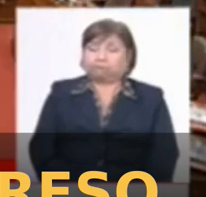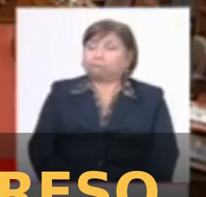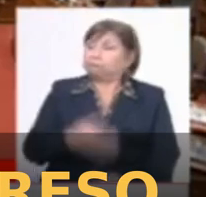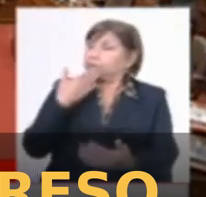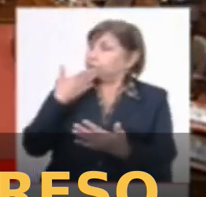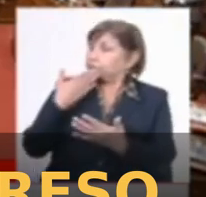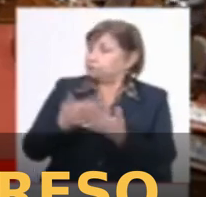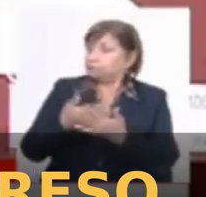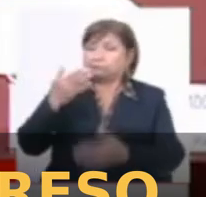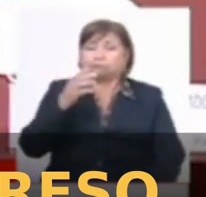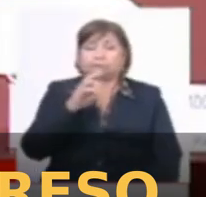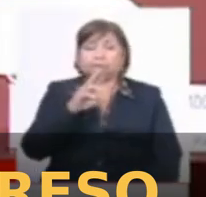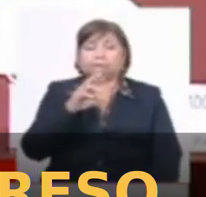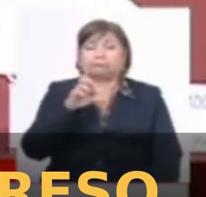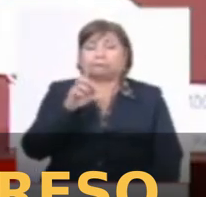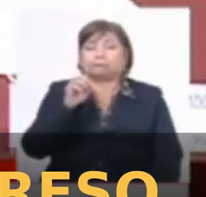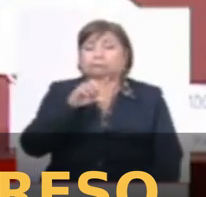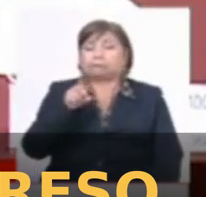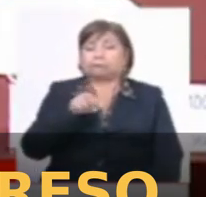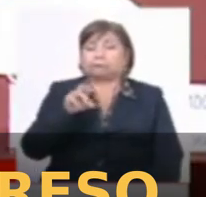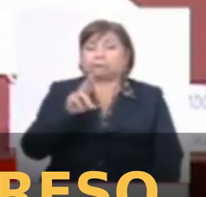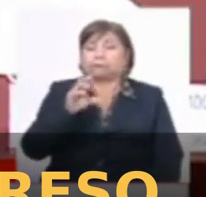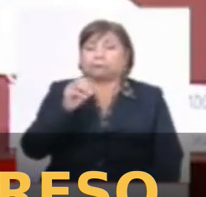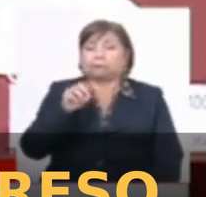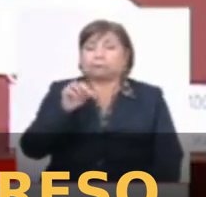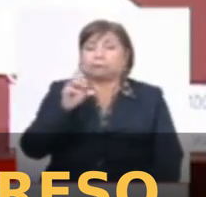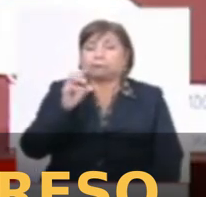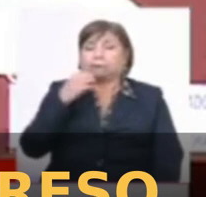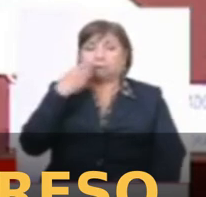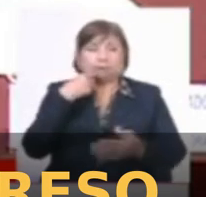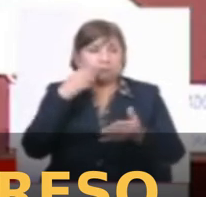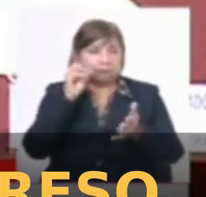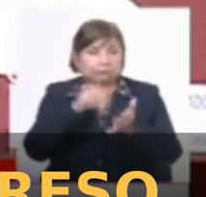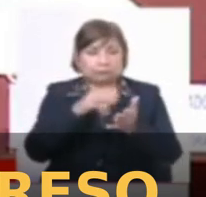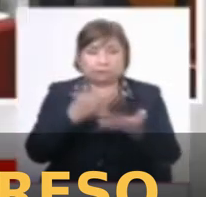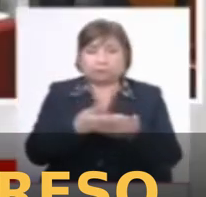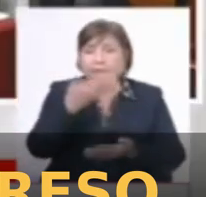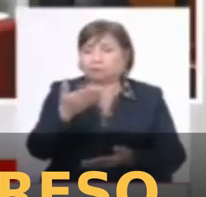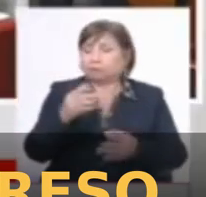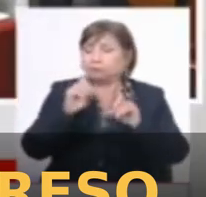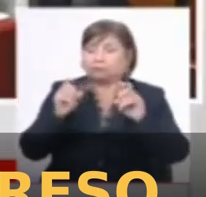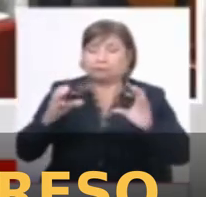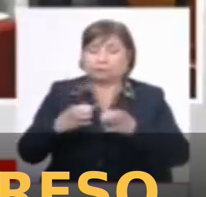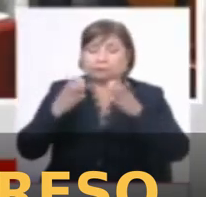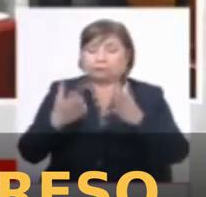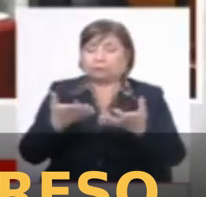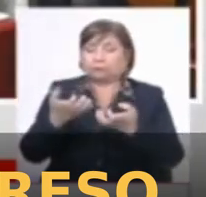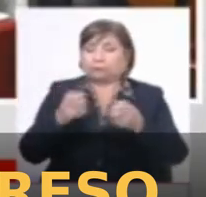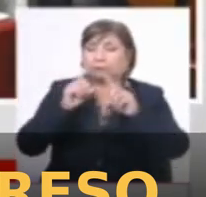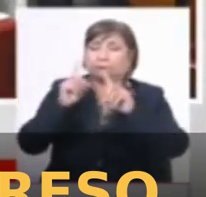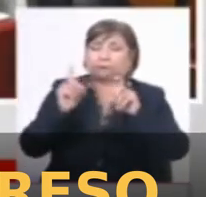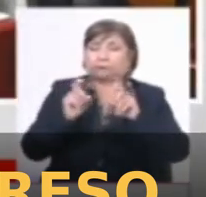Gracias, señora López Arredondo. En consecuencia, dejamos en el uso de la palabra para los congresistas que deseen